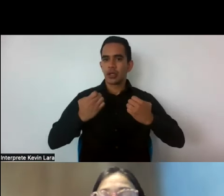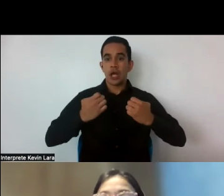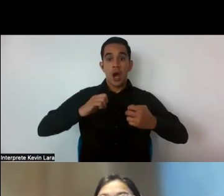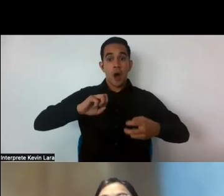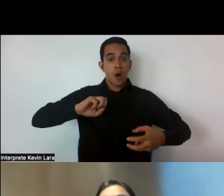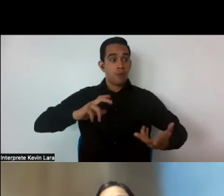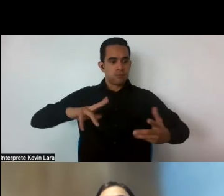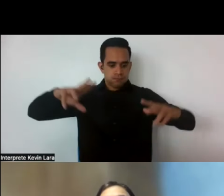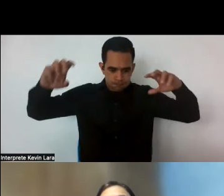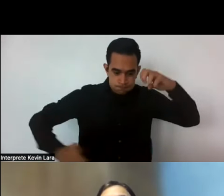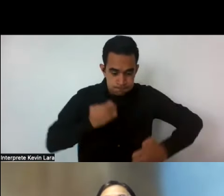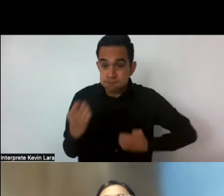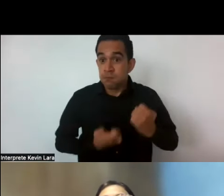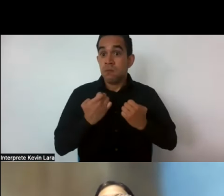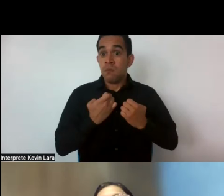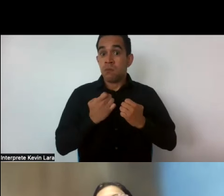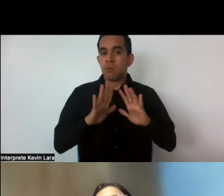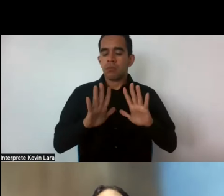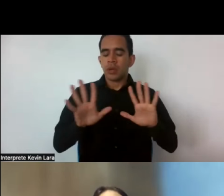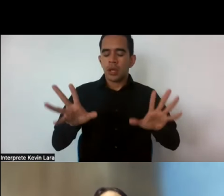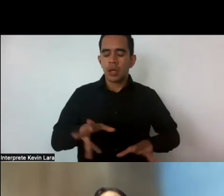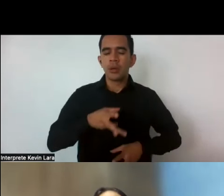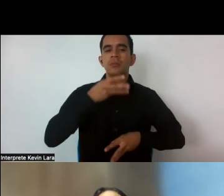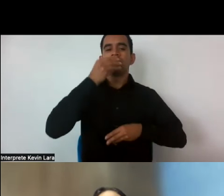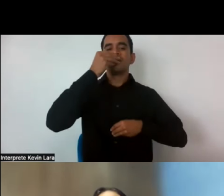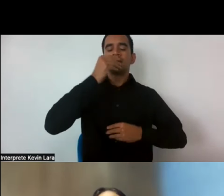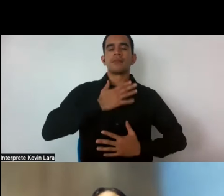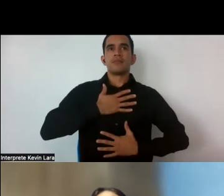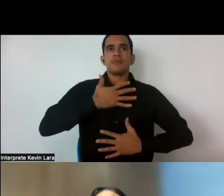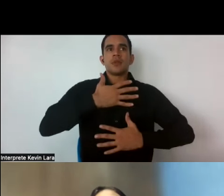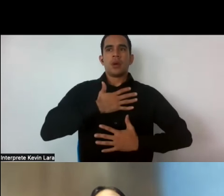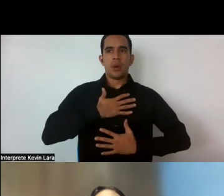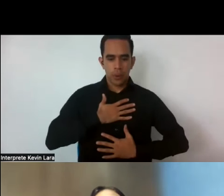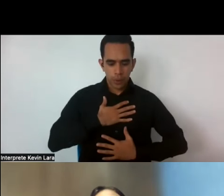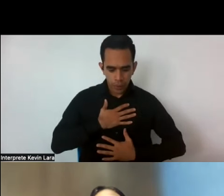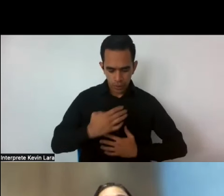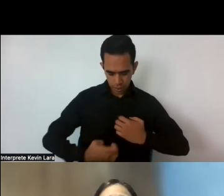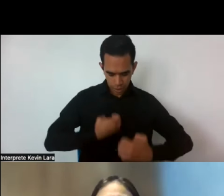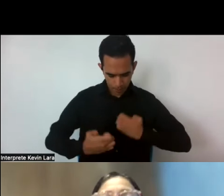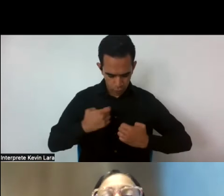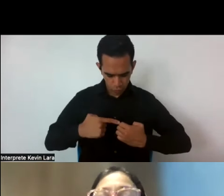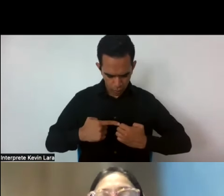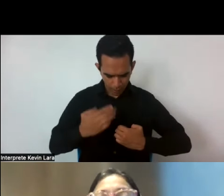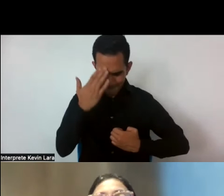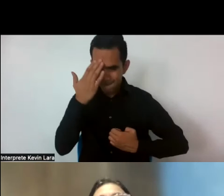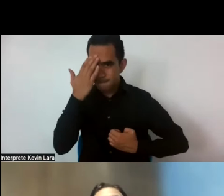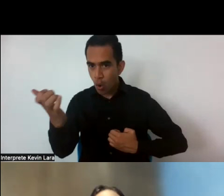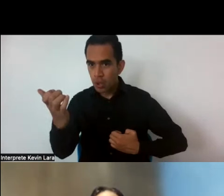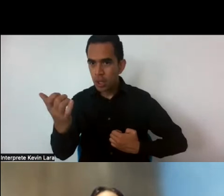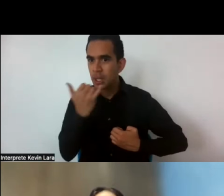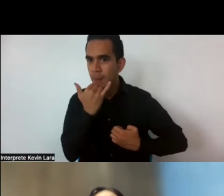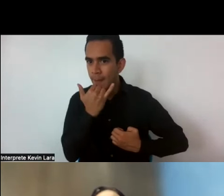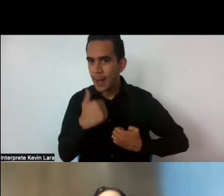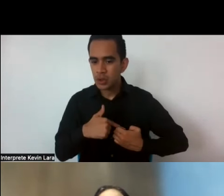deténganse, respiren y busquen la interpretación de esa emoción. Las personas conscientes en